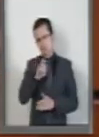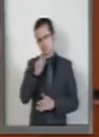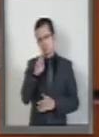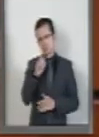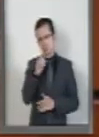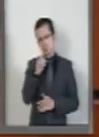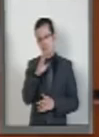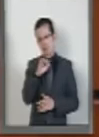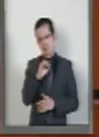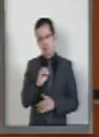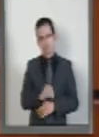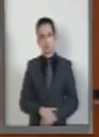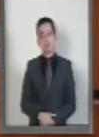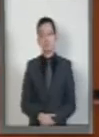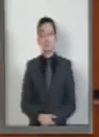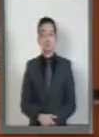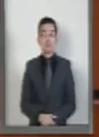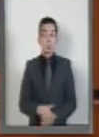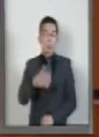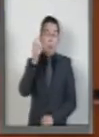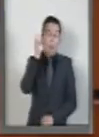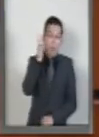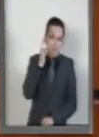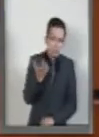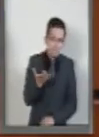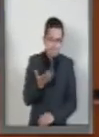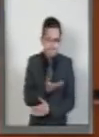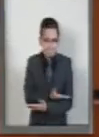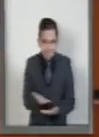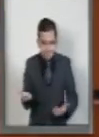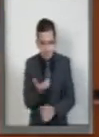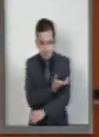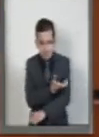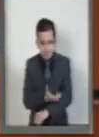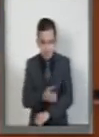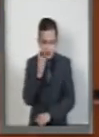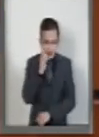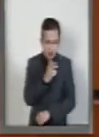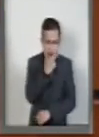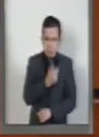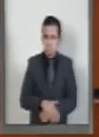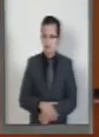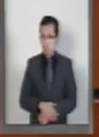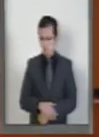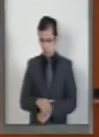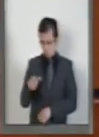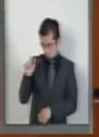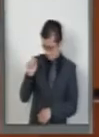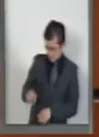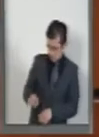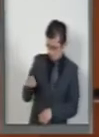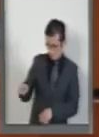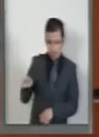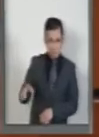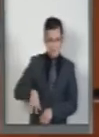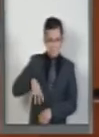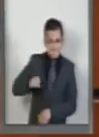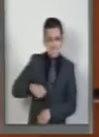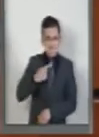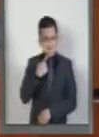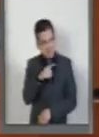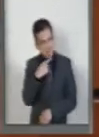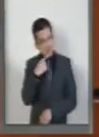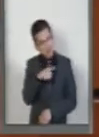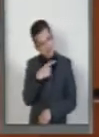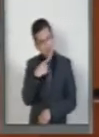Ojalá, compañeras y compañeros, que con ese mismo ahínco que se hubiera protestado para que se